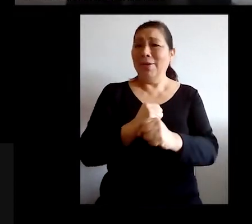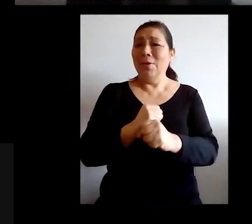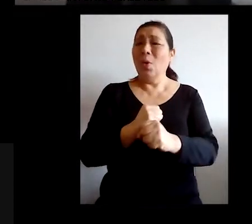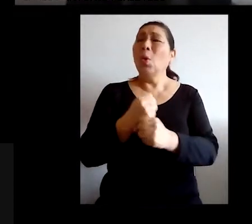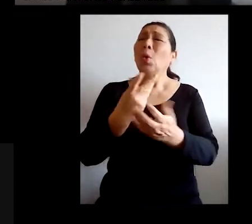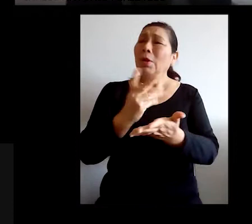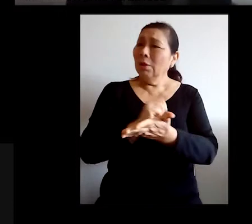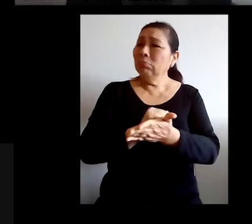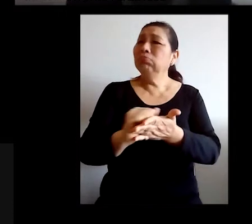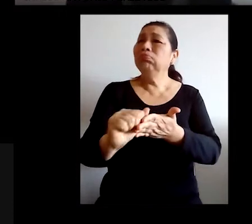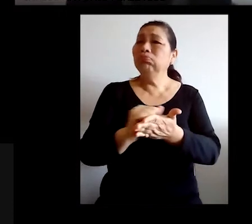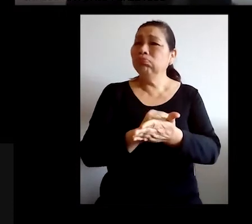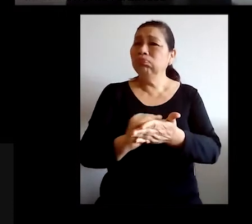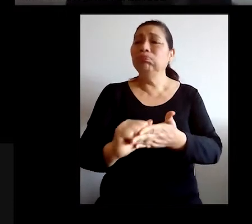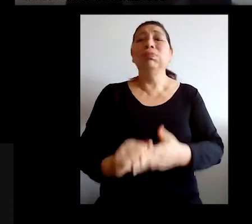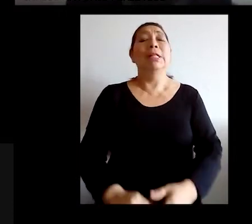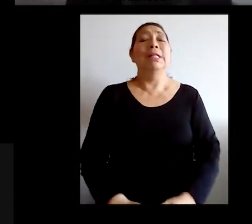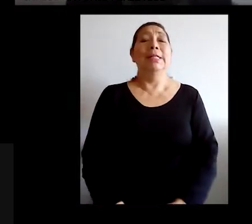4 meses.